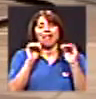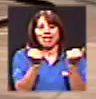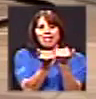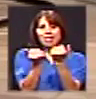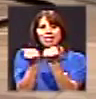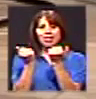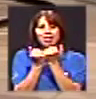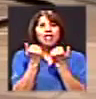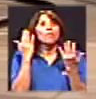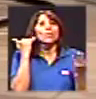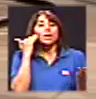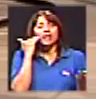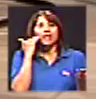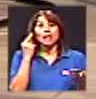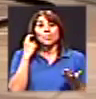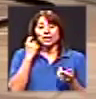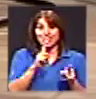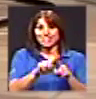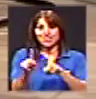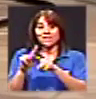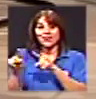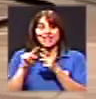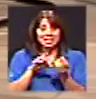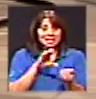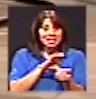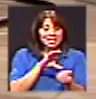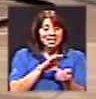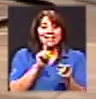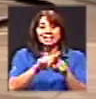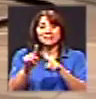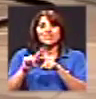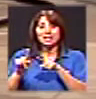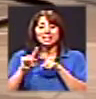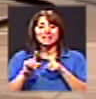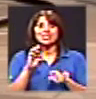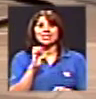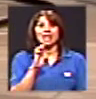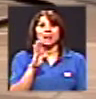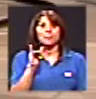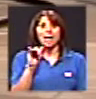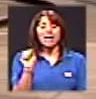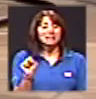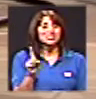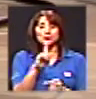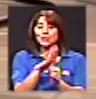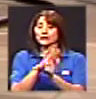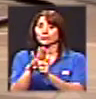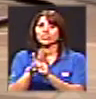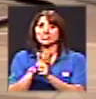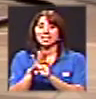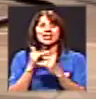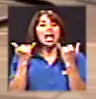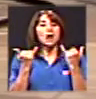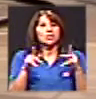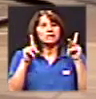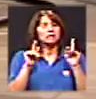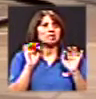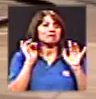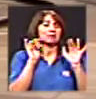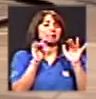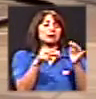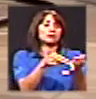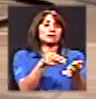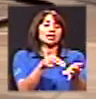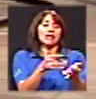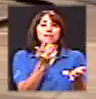los CEBAIS en los distintos distritos no han dado la talla y pasan por problemas que la gente hace,